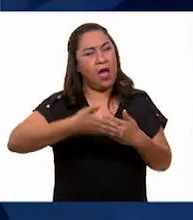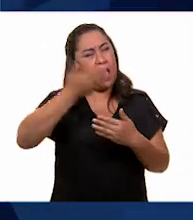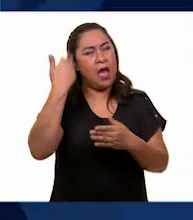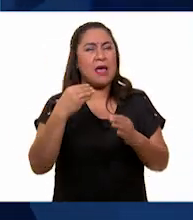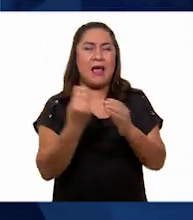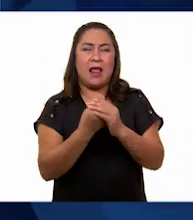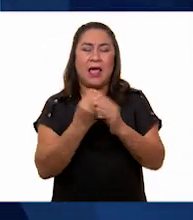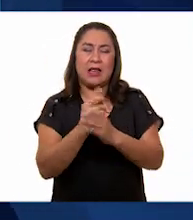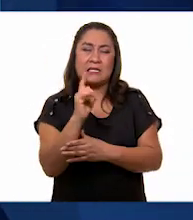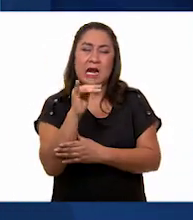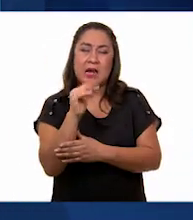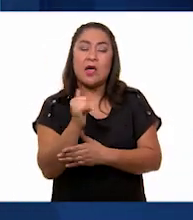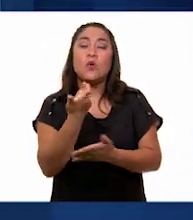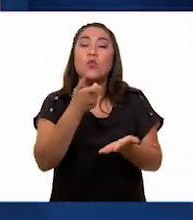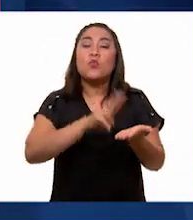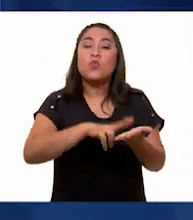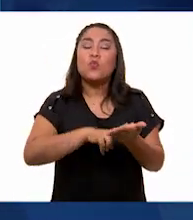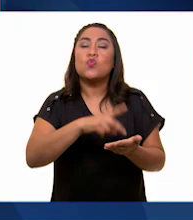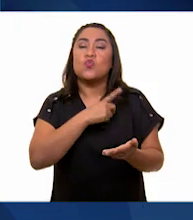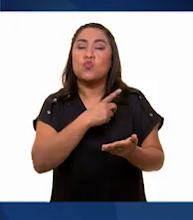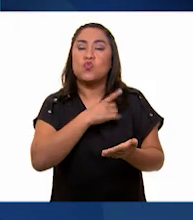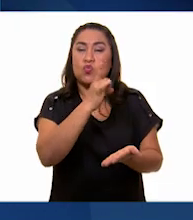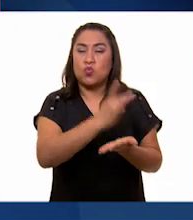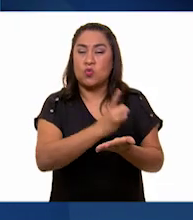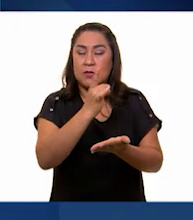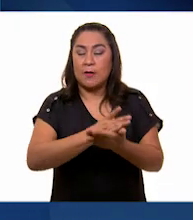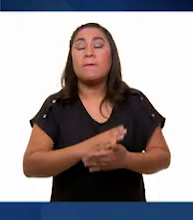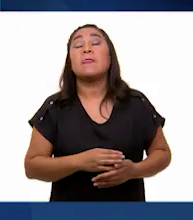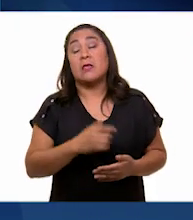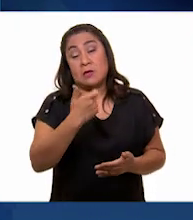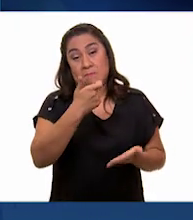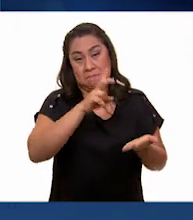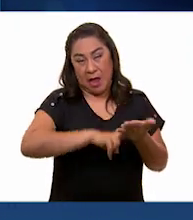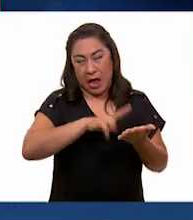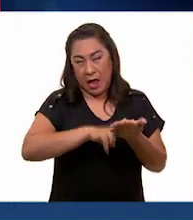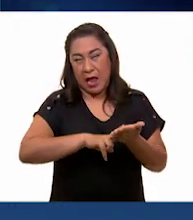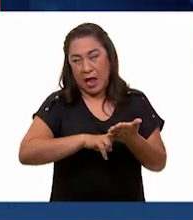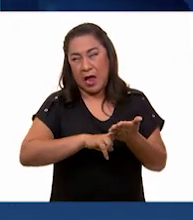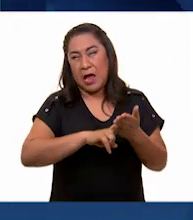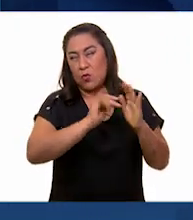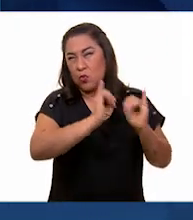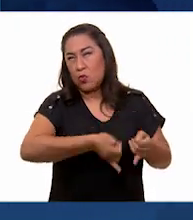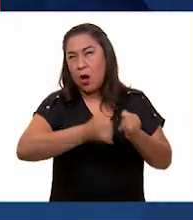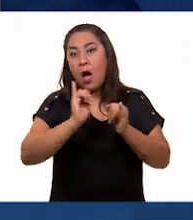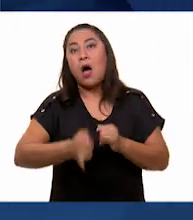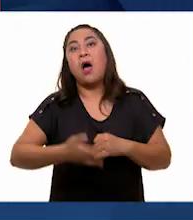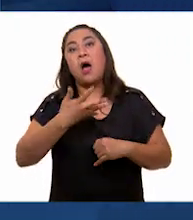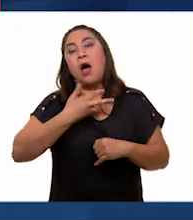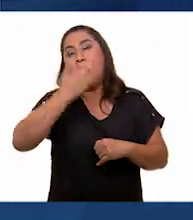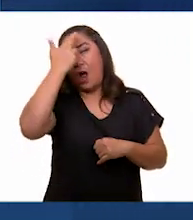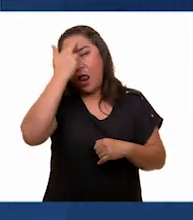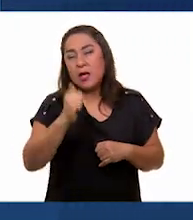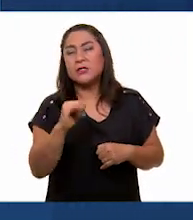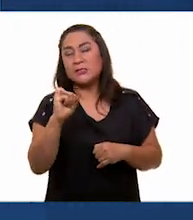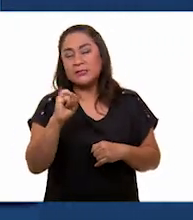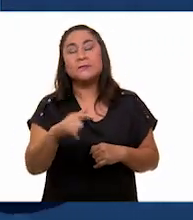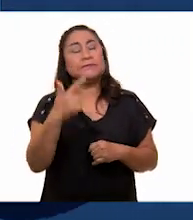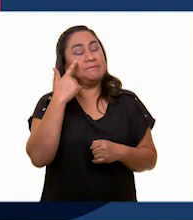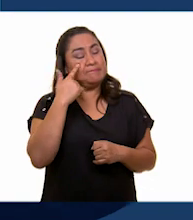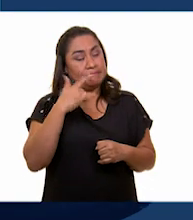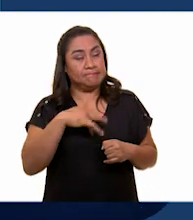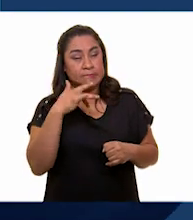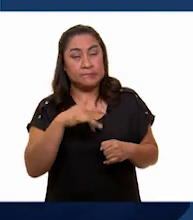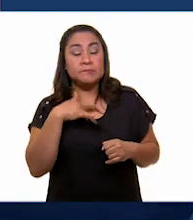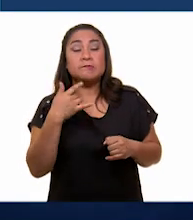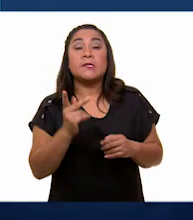maestra Diana sobre el precio unitario. El precio unitario de las cosas u objetos, es cierto. Vayamos por partes. Determinemos